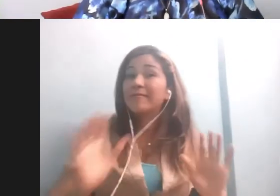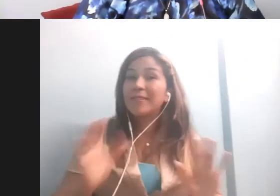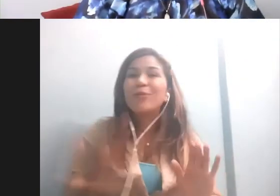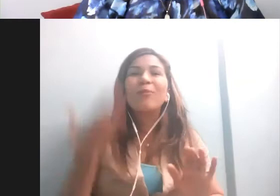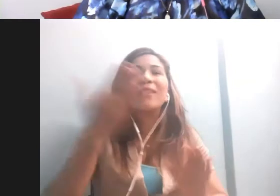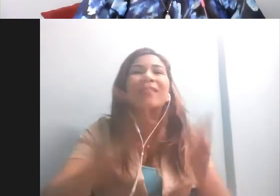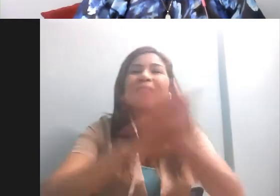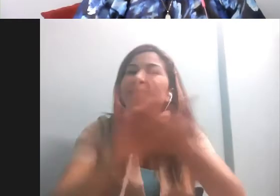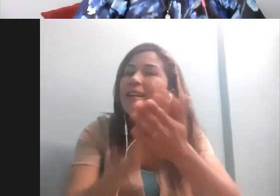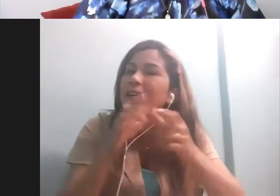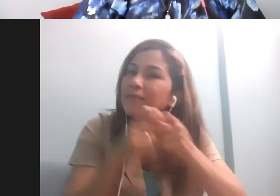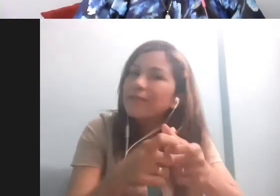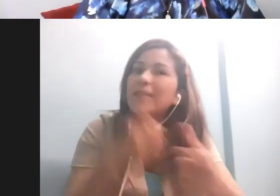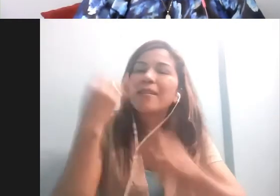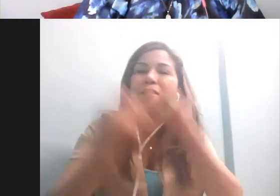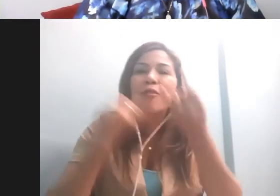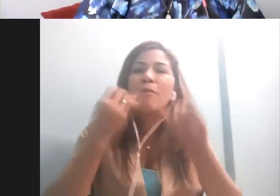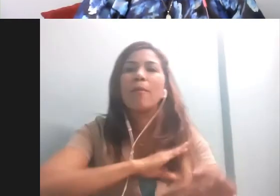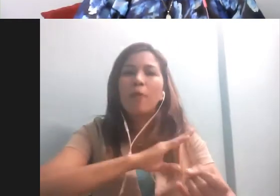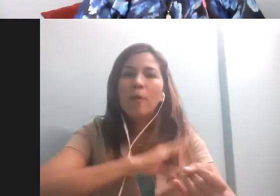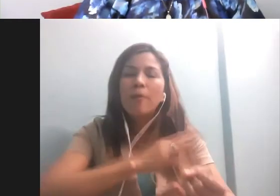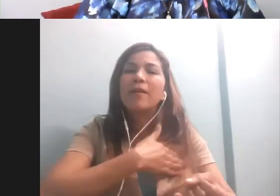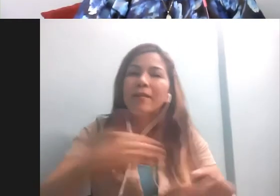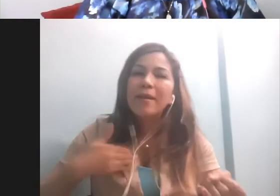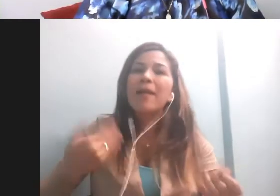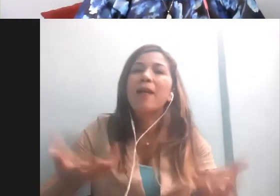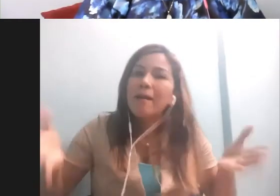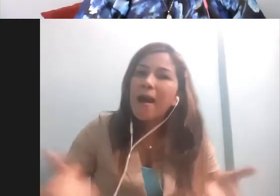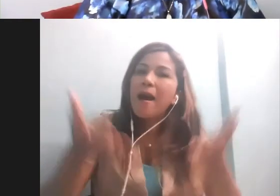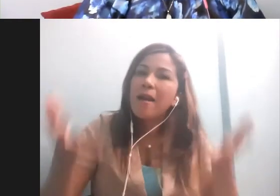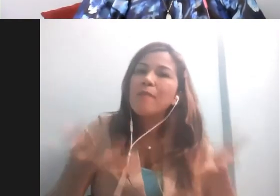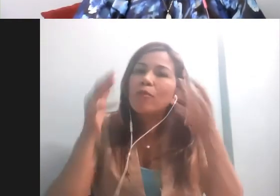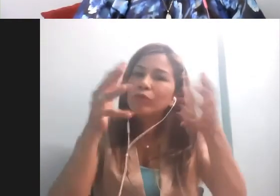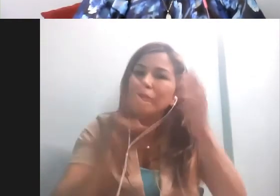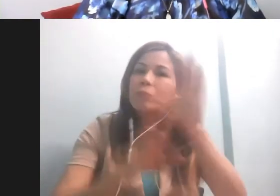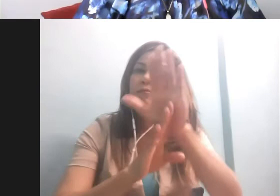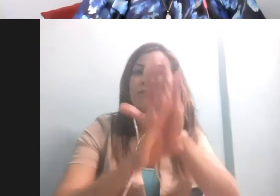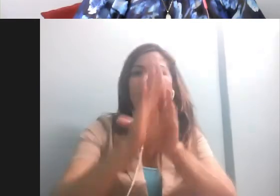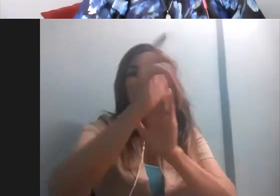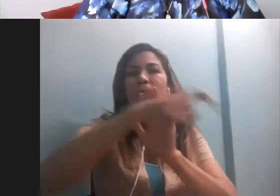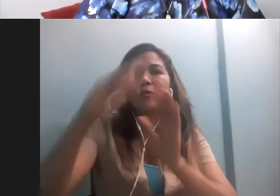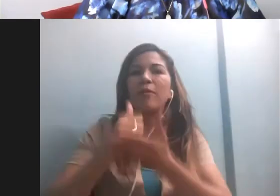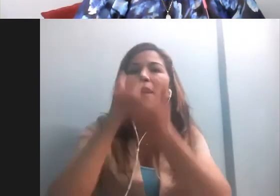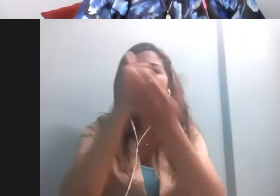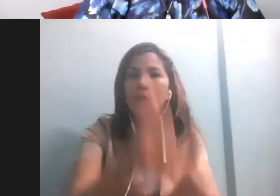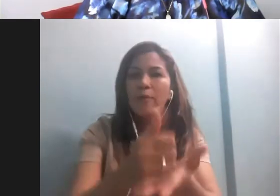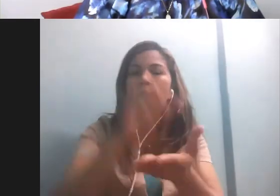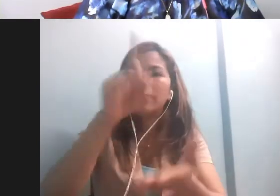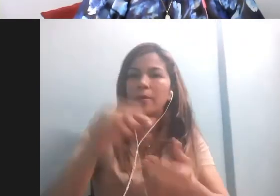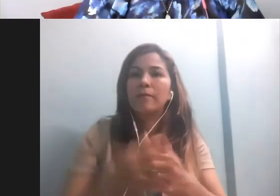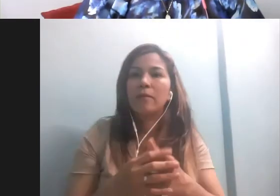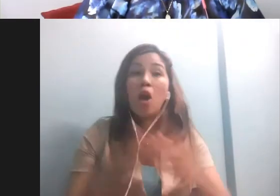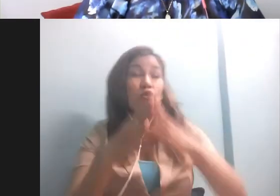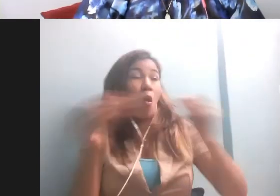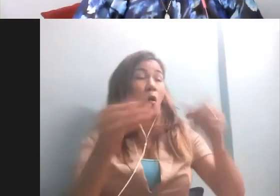otro idioma que tenemos que fomentar su aprendizaje, me parece, porque podemos llegar a muchas más personas, al menos la parte básica. Yo no digo que todos seamos unos